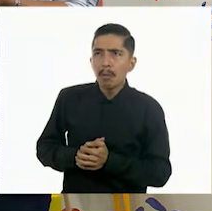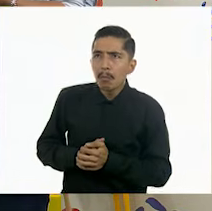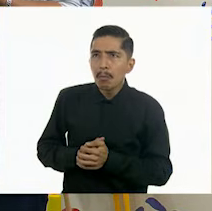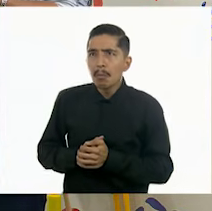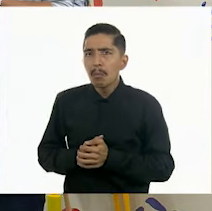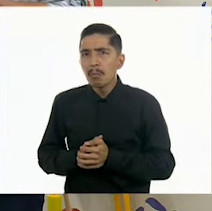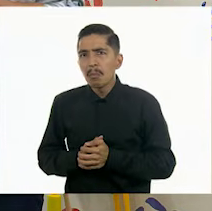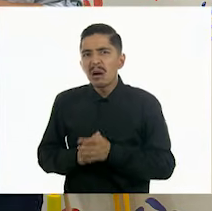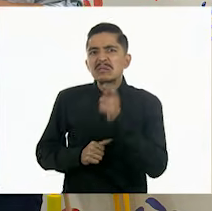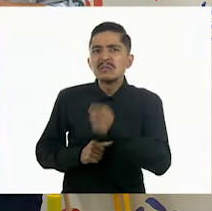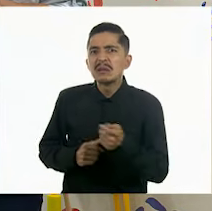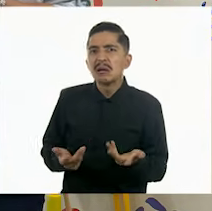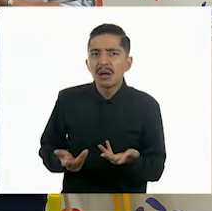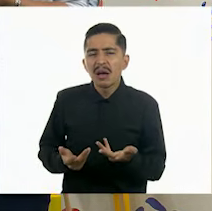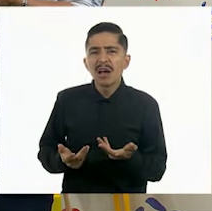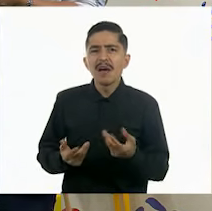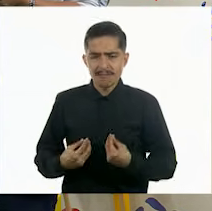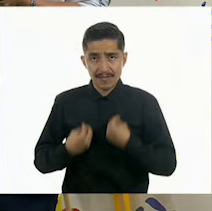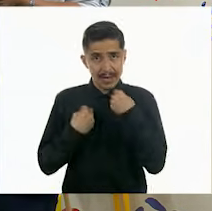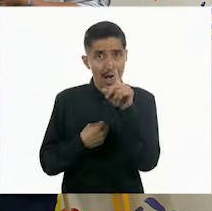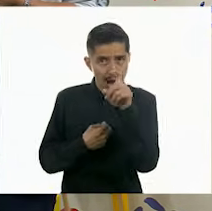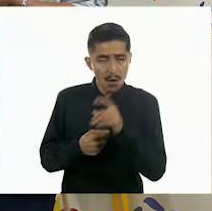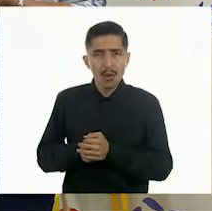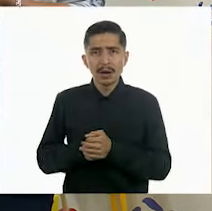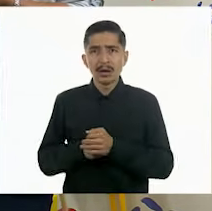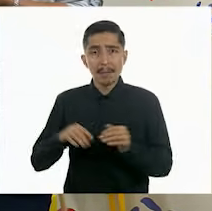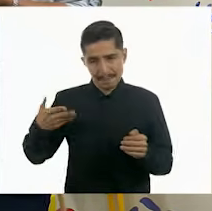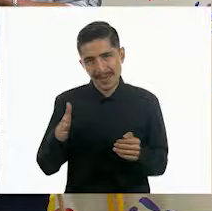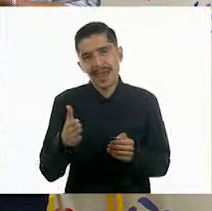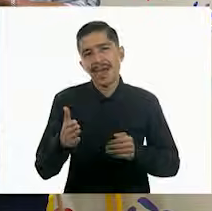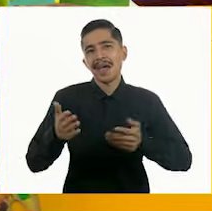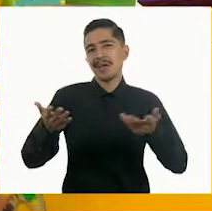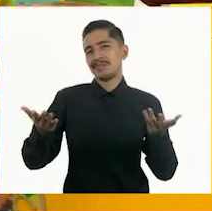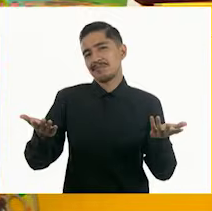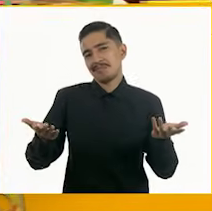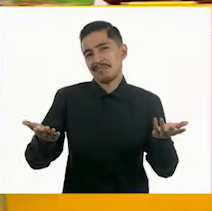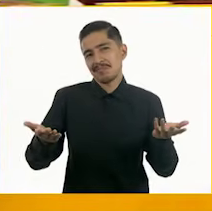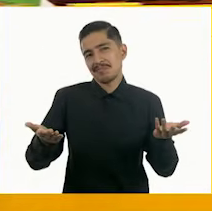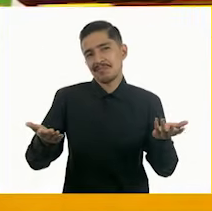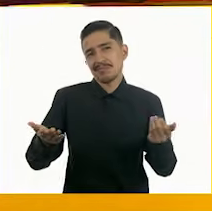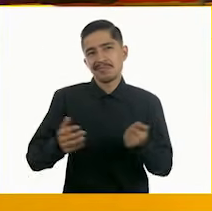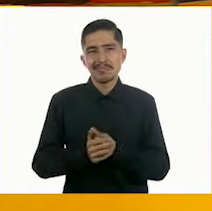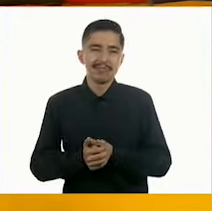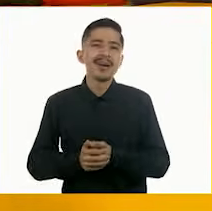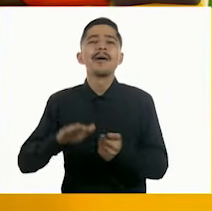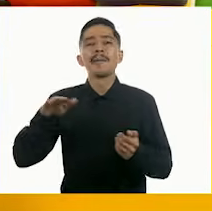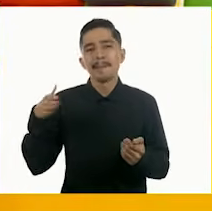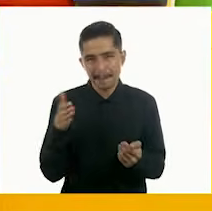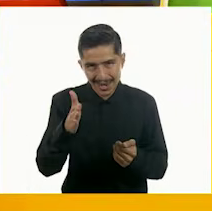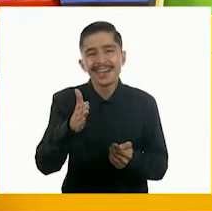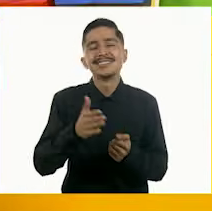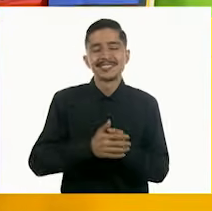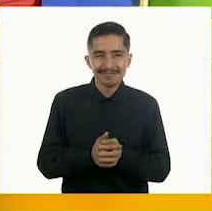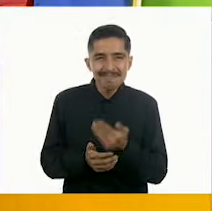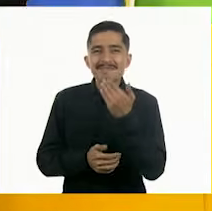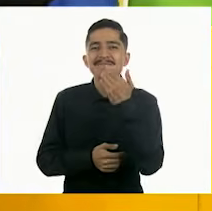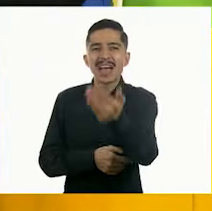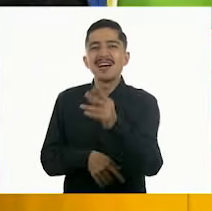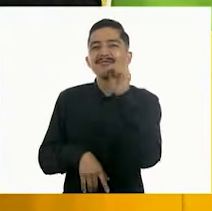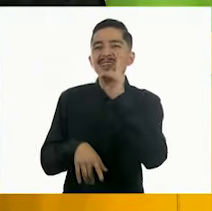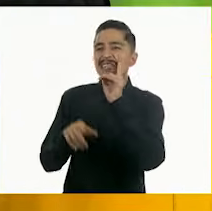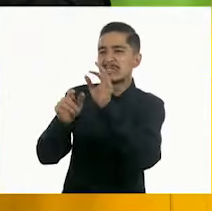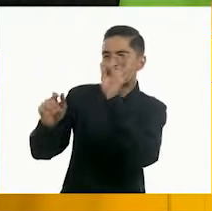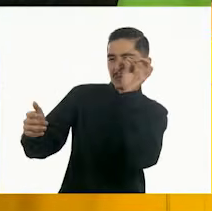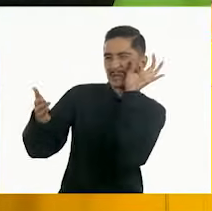Y qué será, vive en el agua. Pues es un pez, desde luego, ¿verdad? A ver, es un pez. Muy bien. Vamos